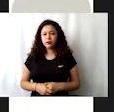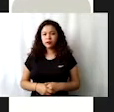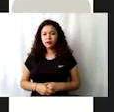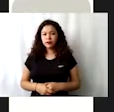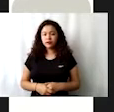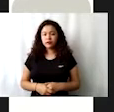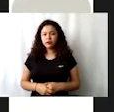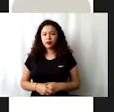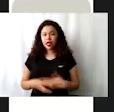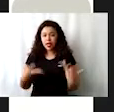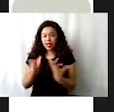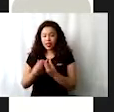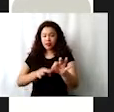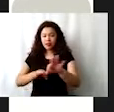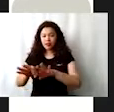Trabajo en equipo.